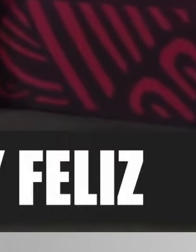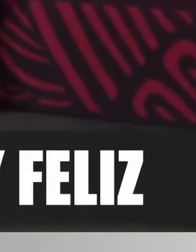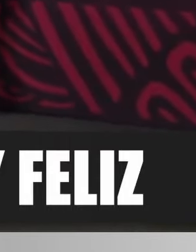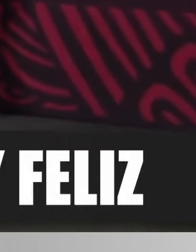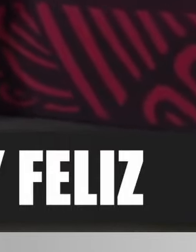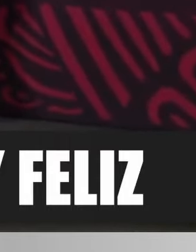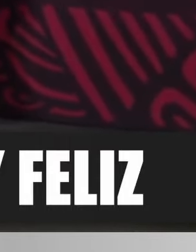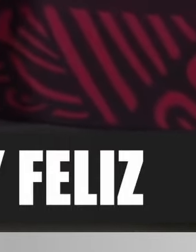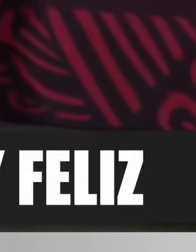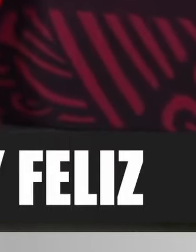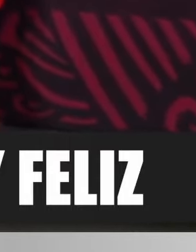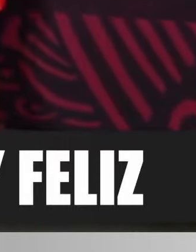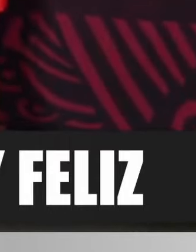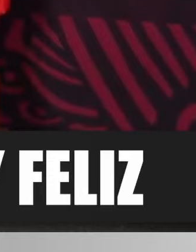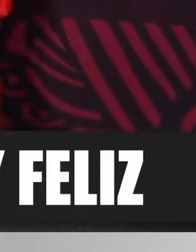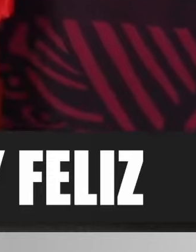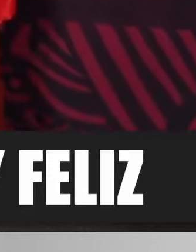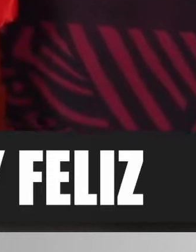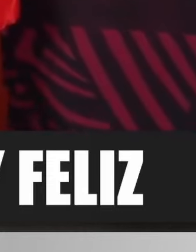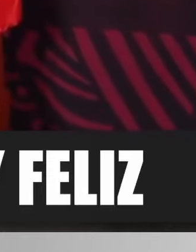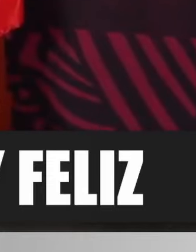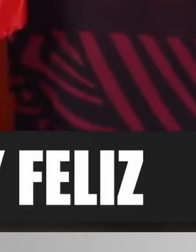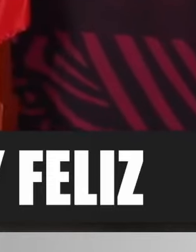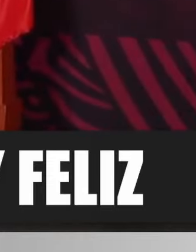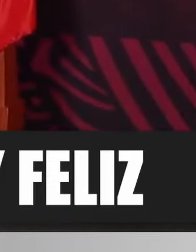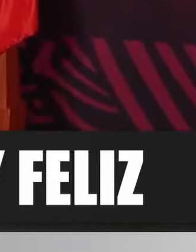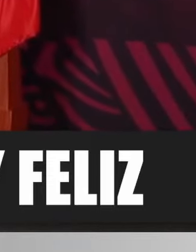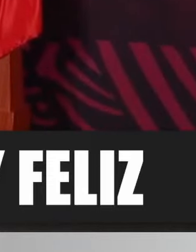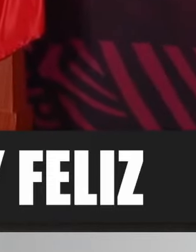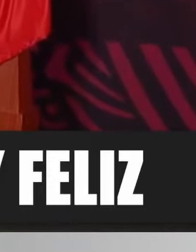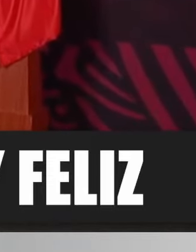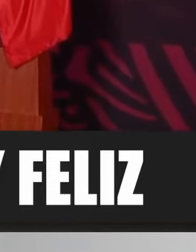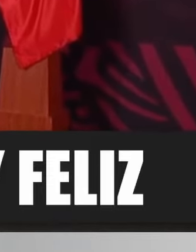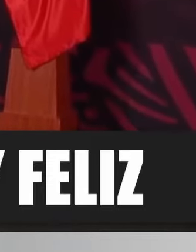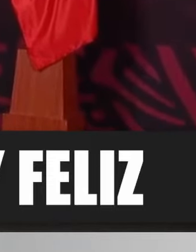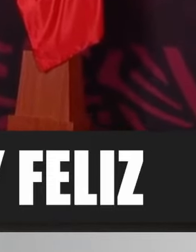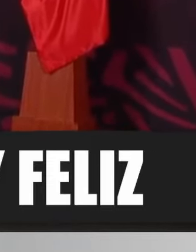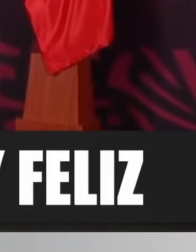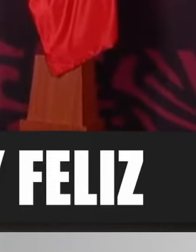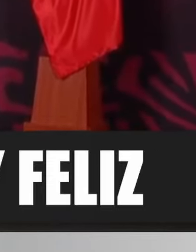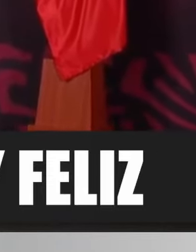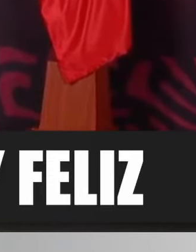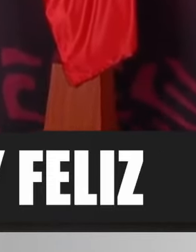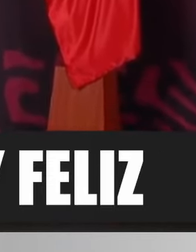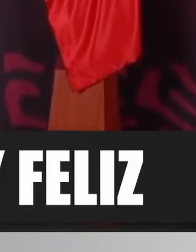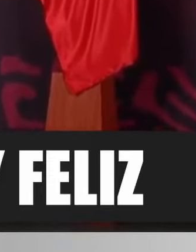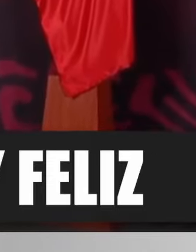¿De qué trata el día de hoy la conferencia Matatero Terolán?